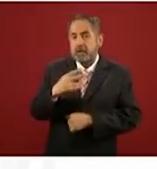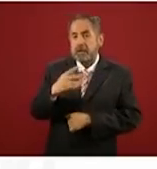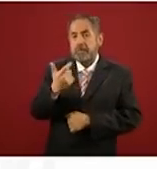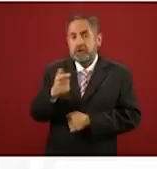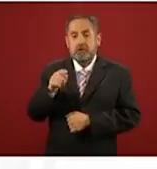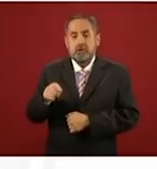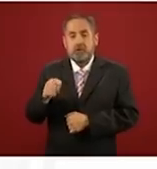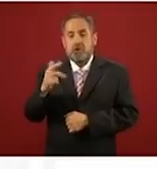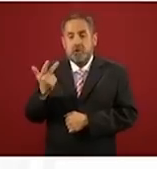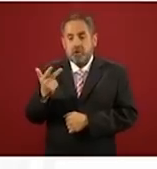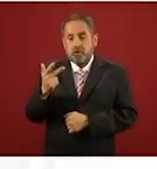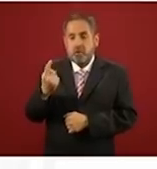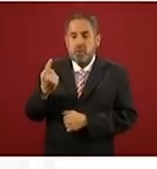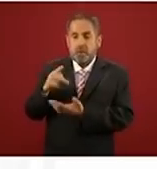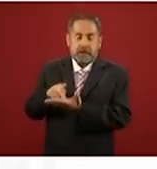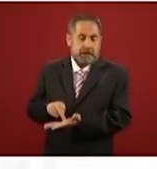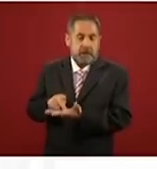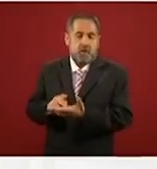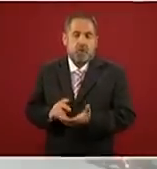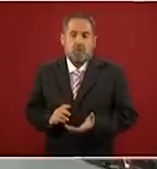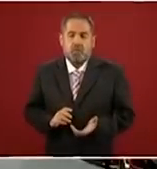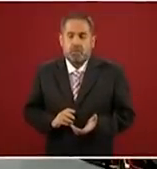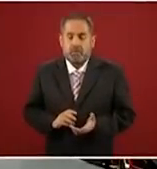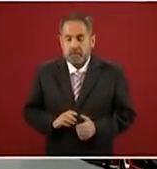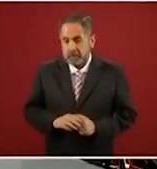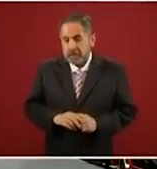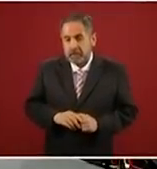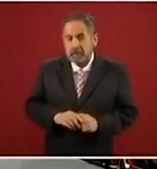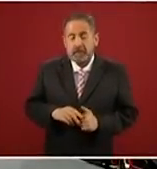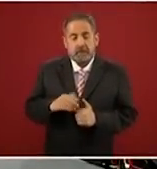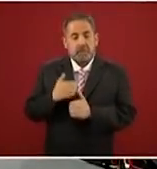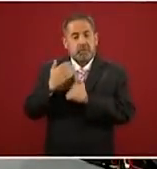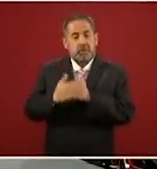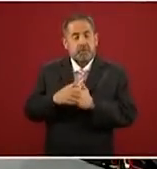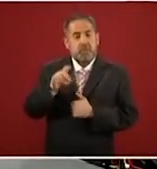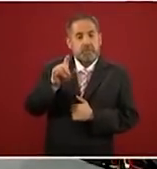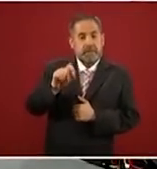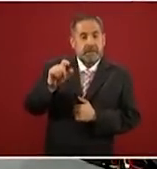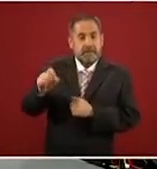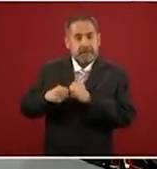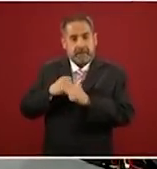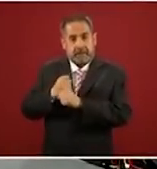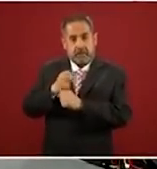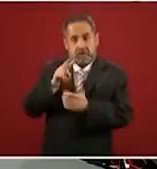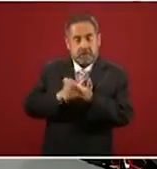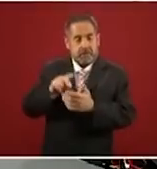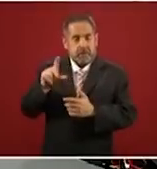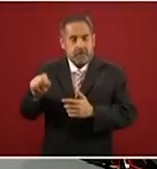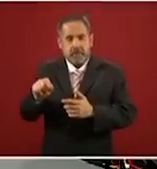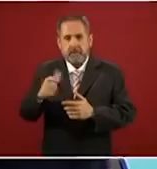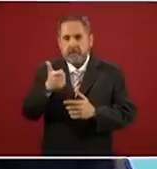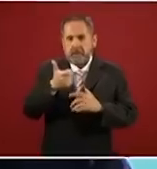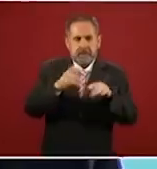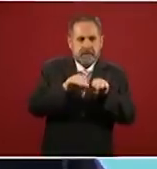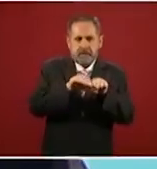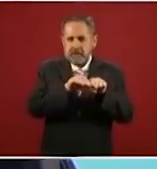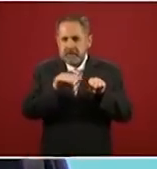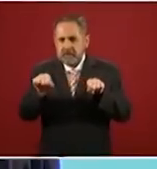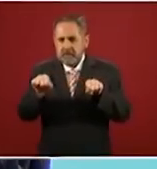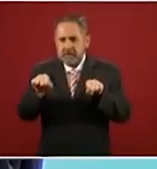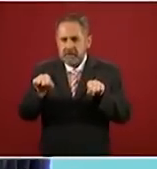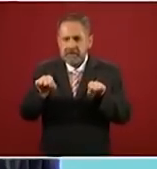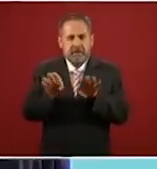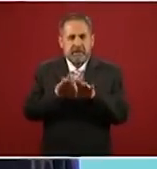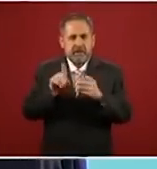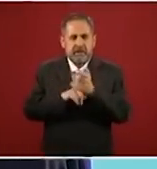por kilogramo y que podemos esperar en el 2020 una estabilidad de los precios después